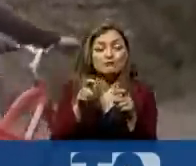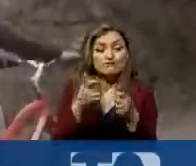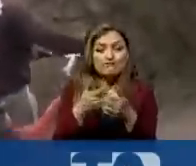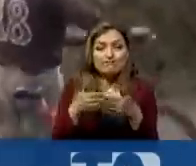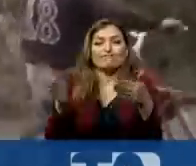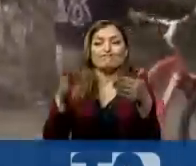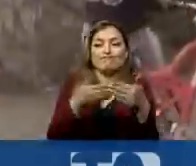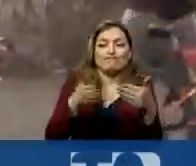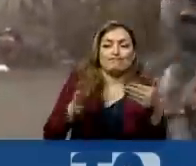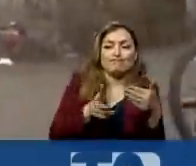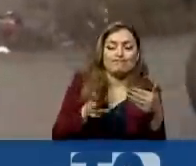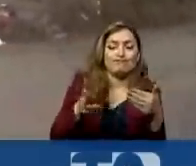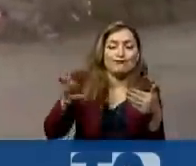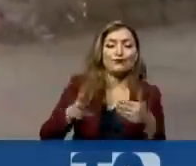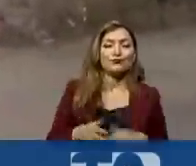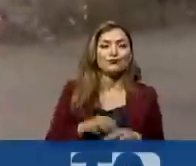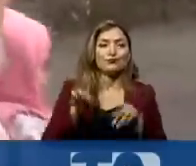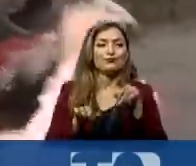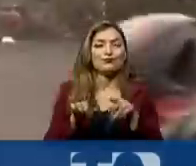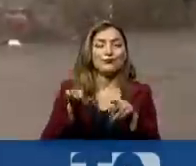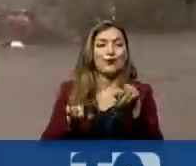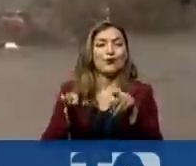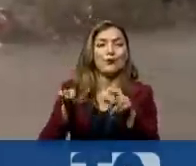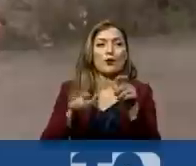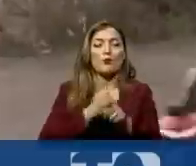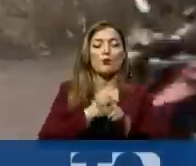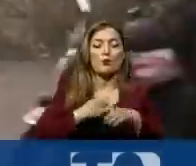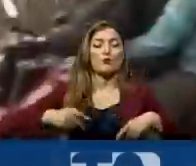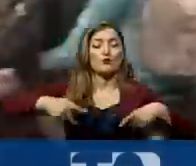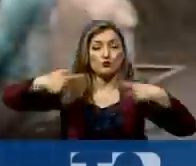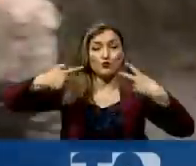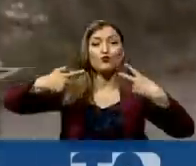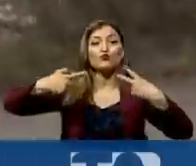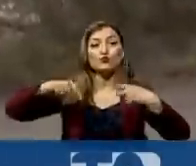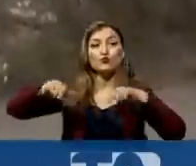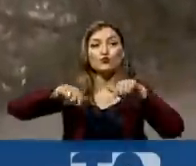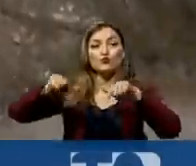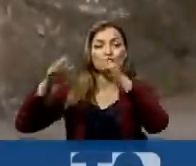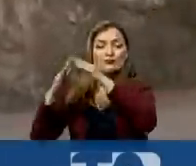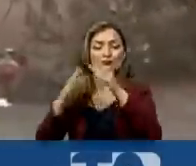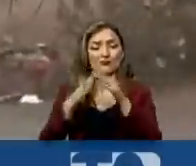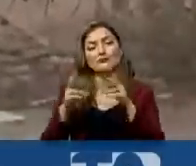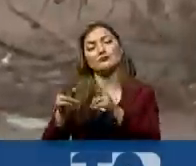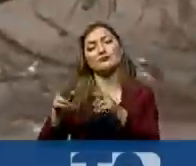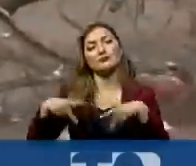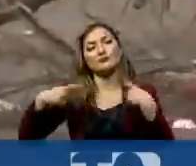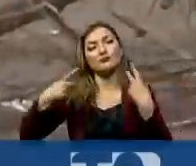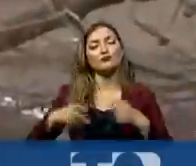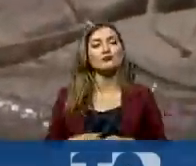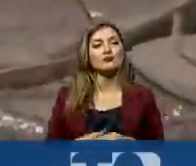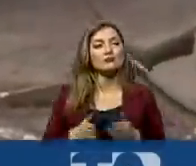lugar pero son habitantes de acá mismo del de sanmiguel del común de este sector donde se mantiene cerrada la vía